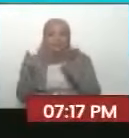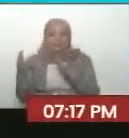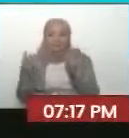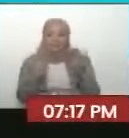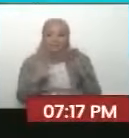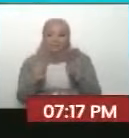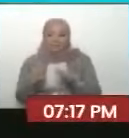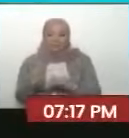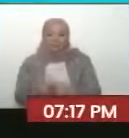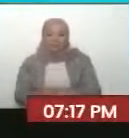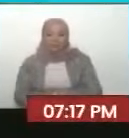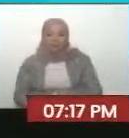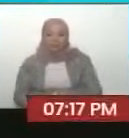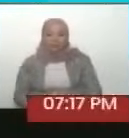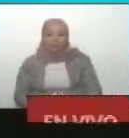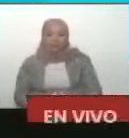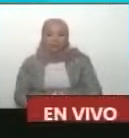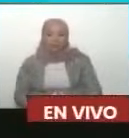Yulimar,